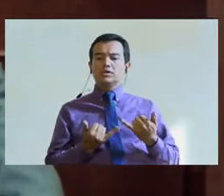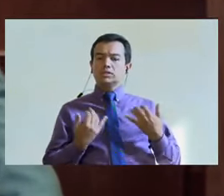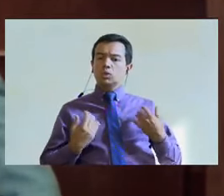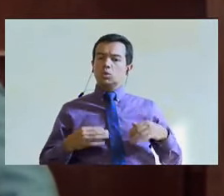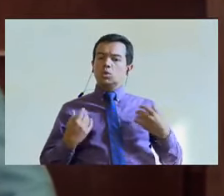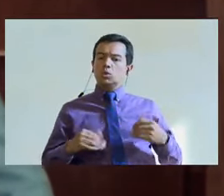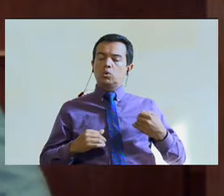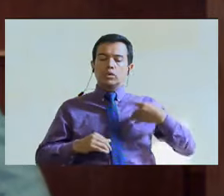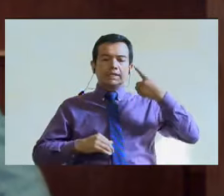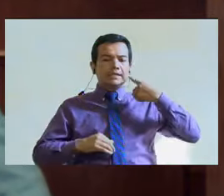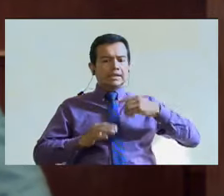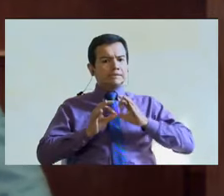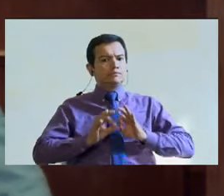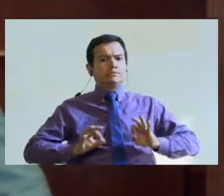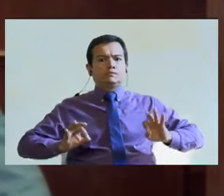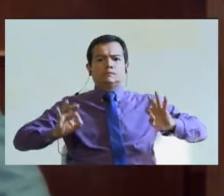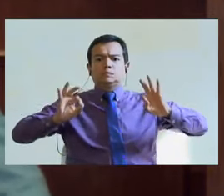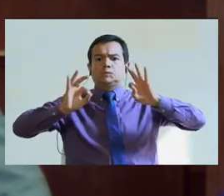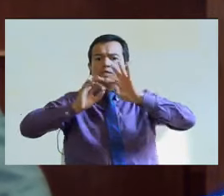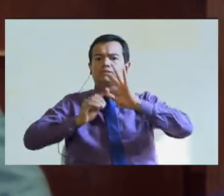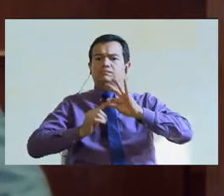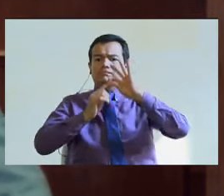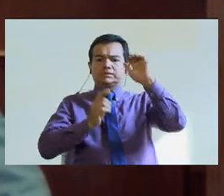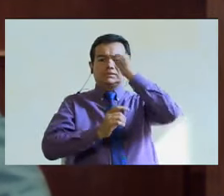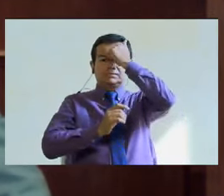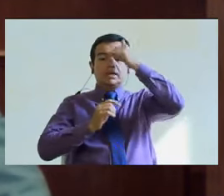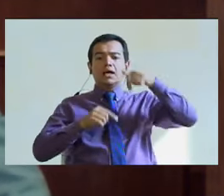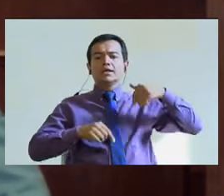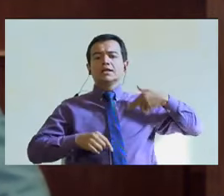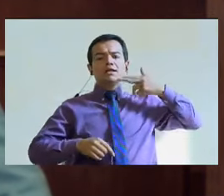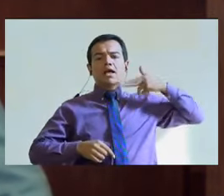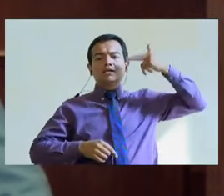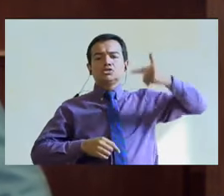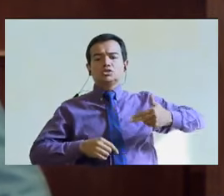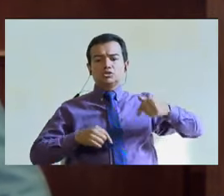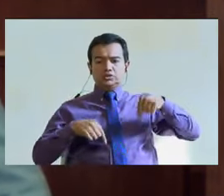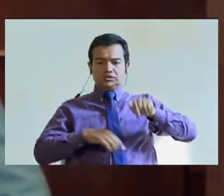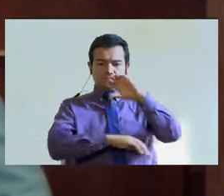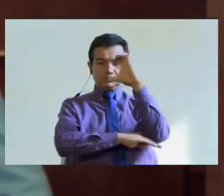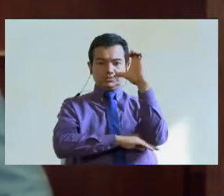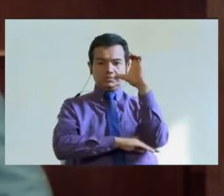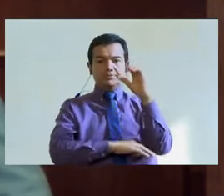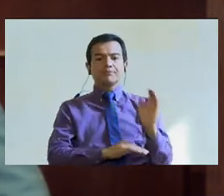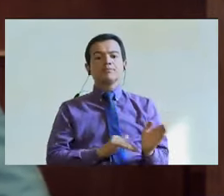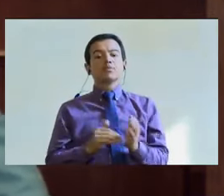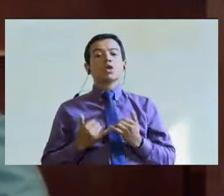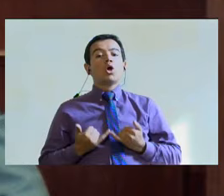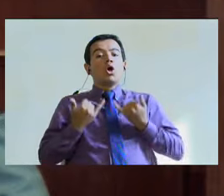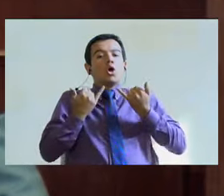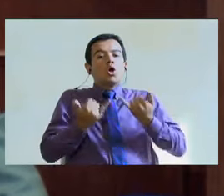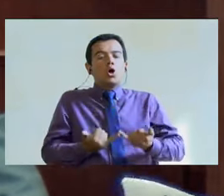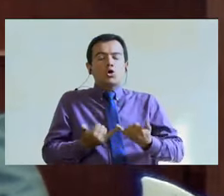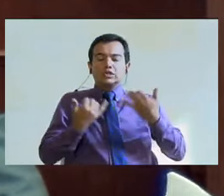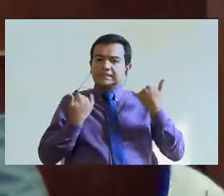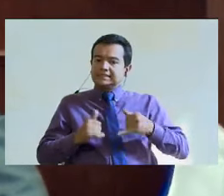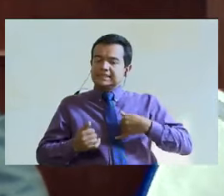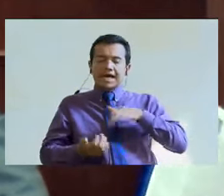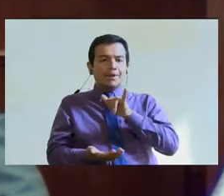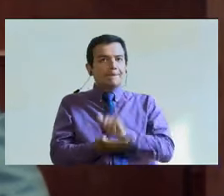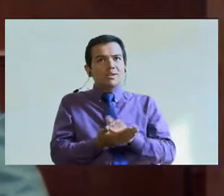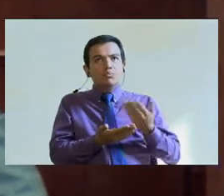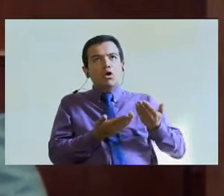quedará en la historia institucional de este país hoy finalmente hemos saldado una